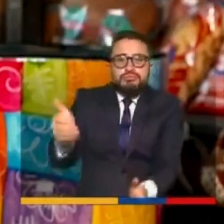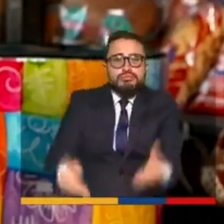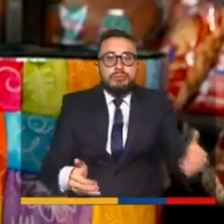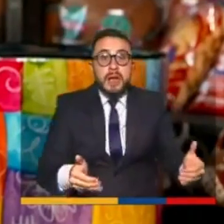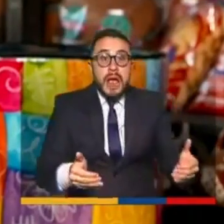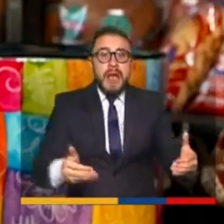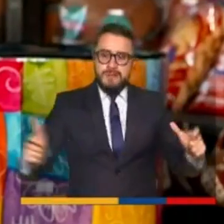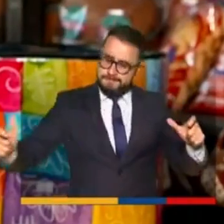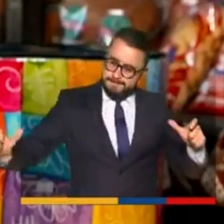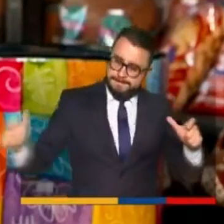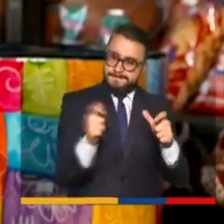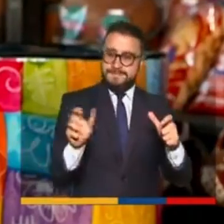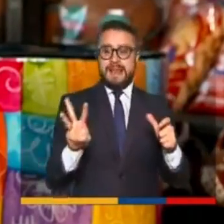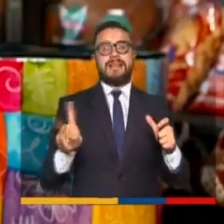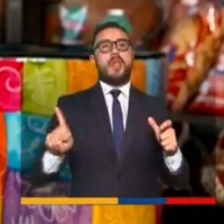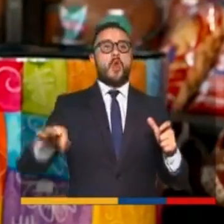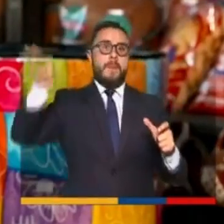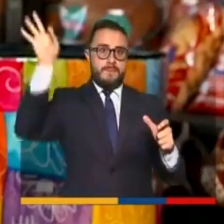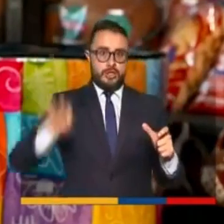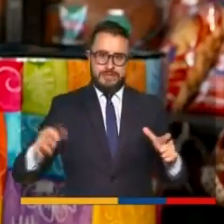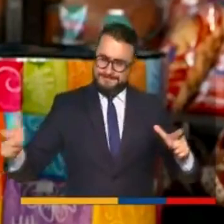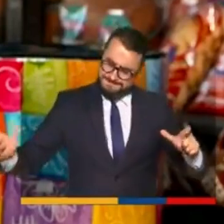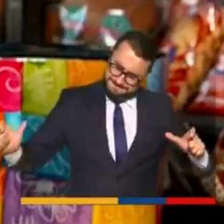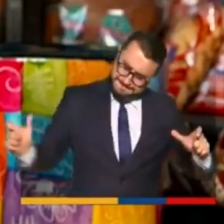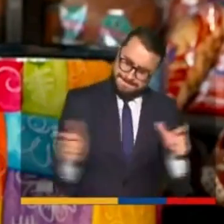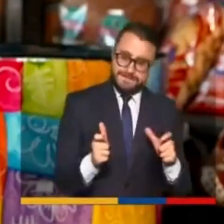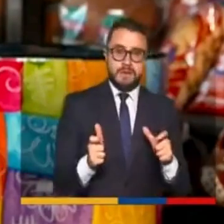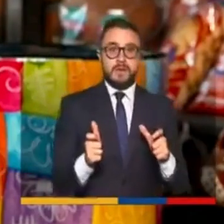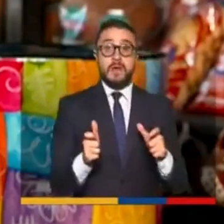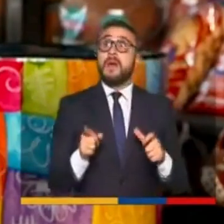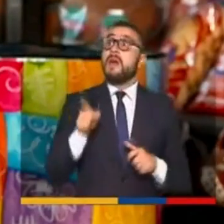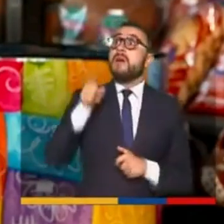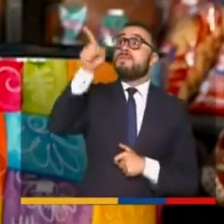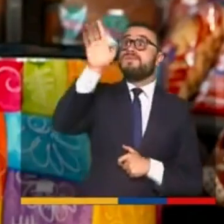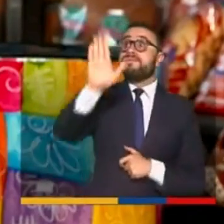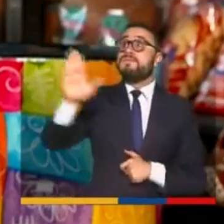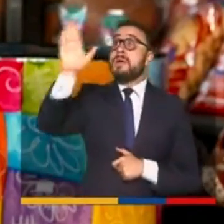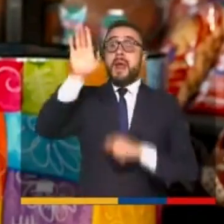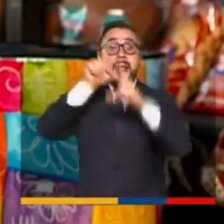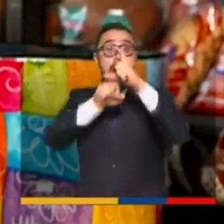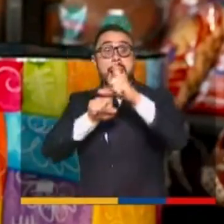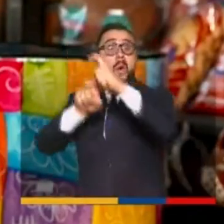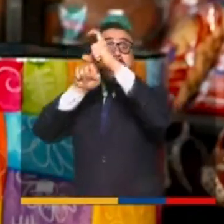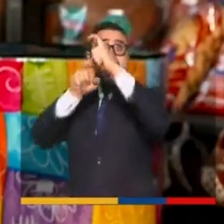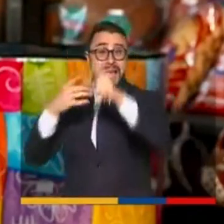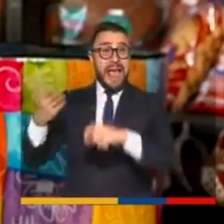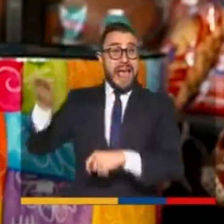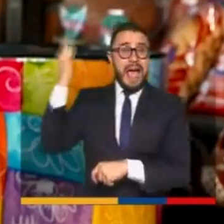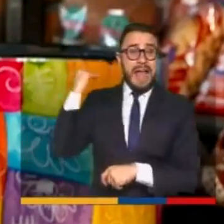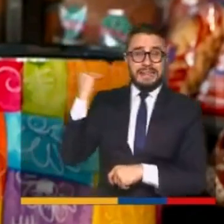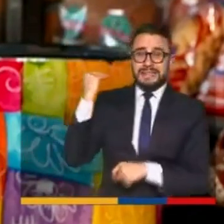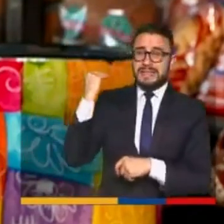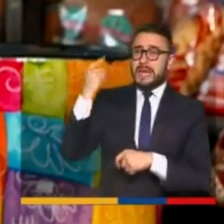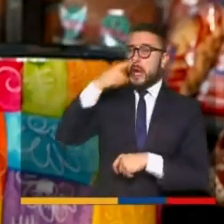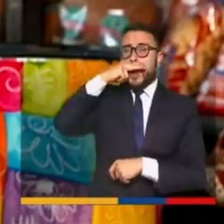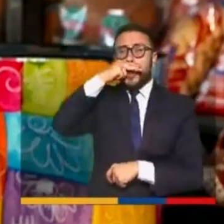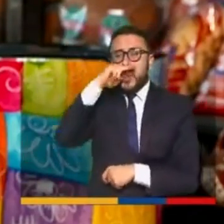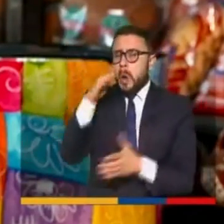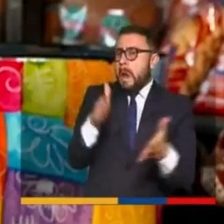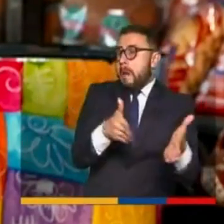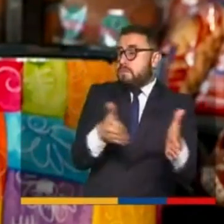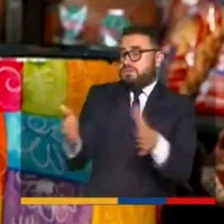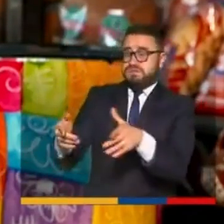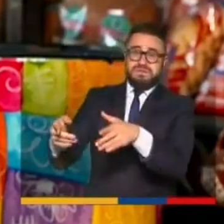en un 31%. En La Guajira, donde morían por centenares los